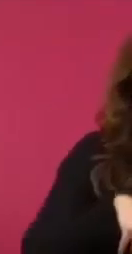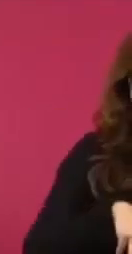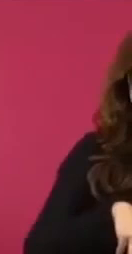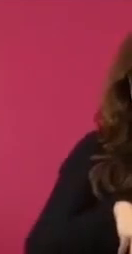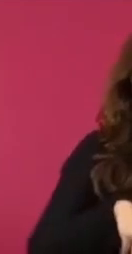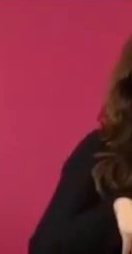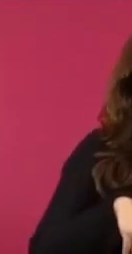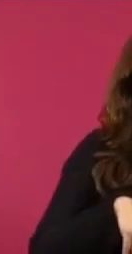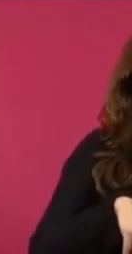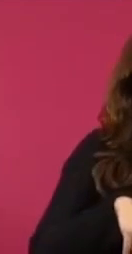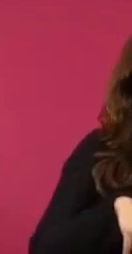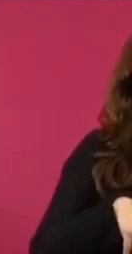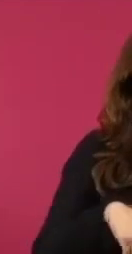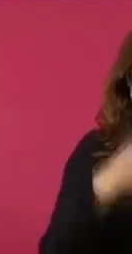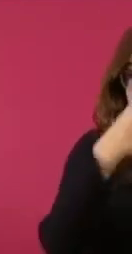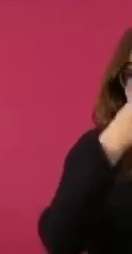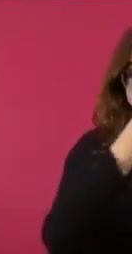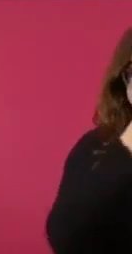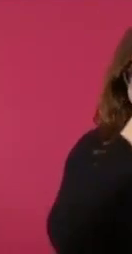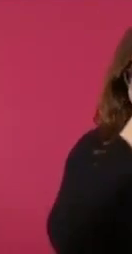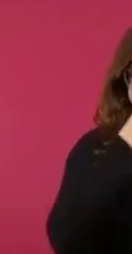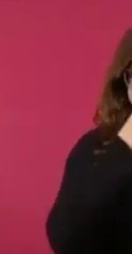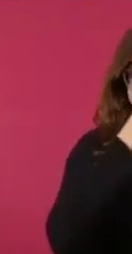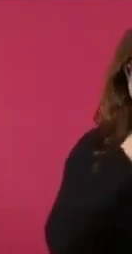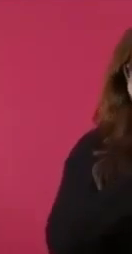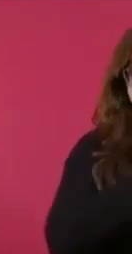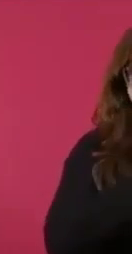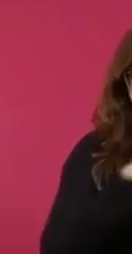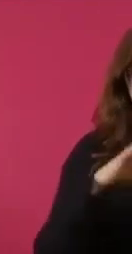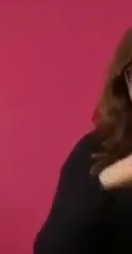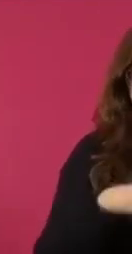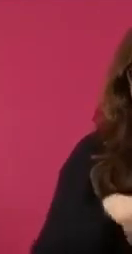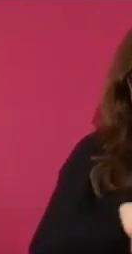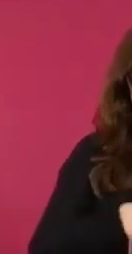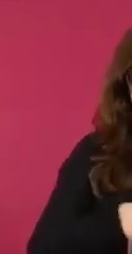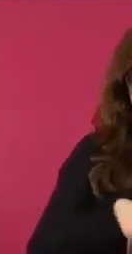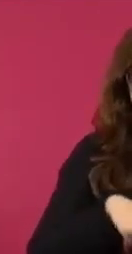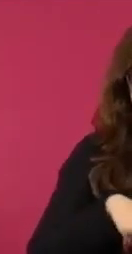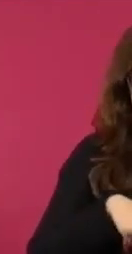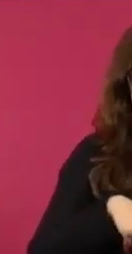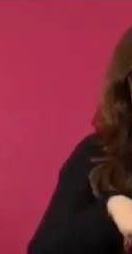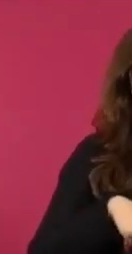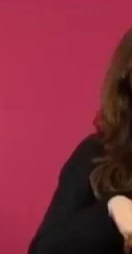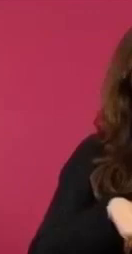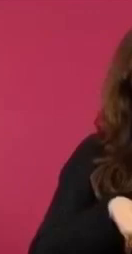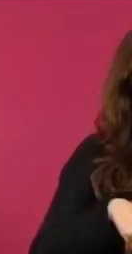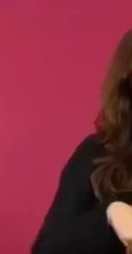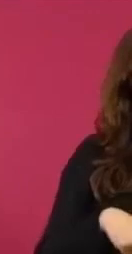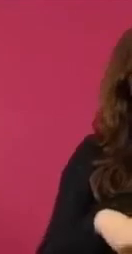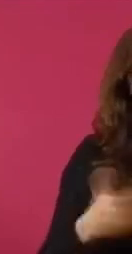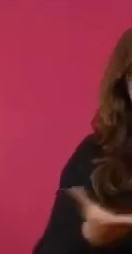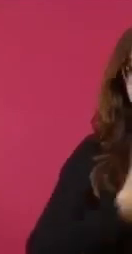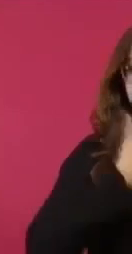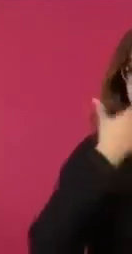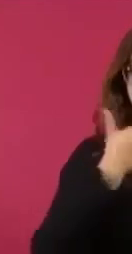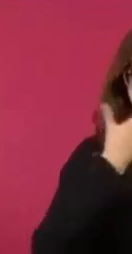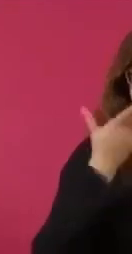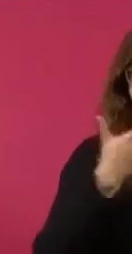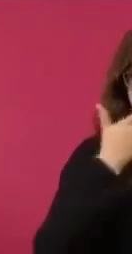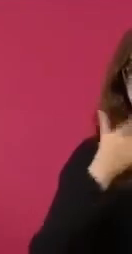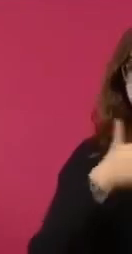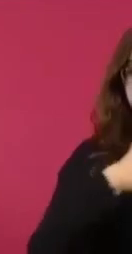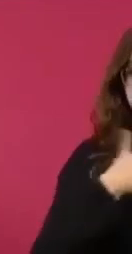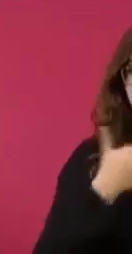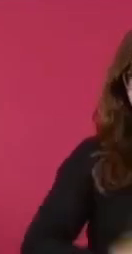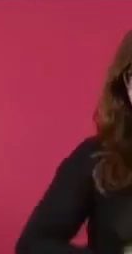se ha resuelto y que no está contemplado en el presupuesto de este año. Una deuda de la petrolera, que mira, pueden decir misa,